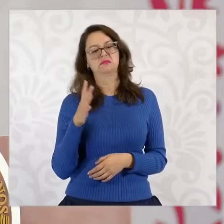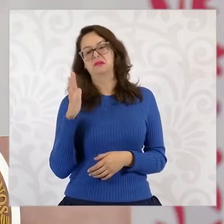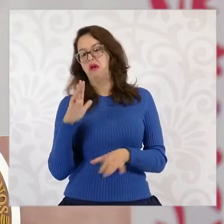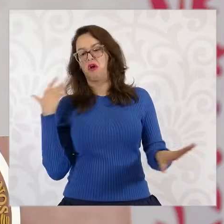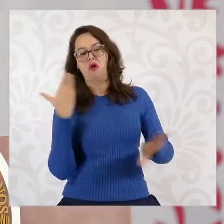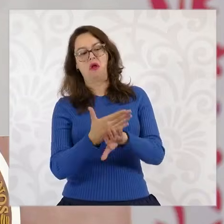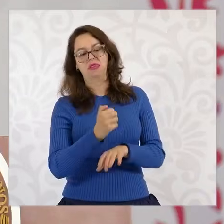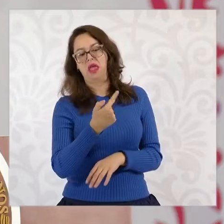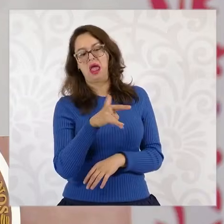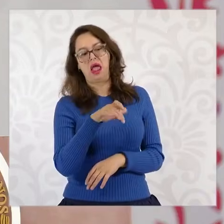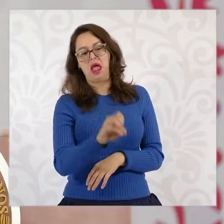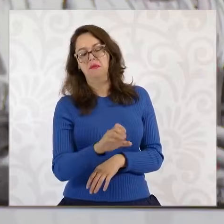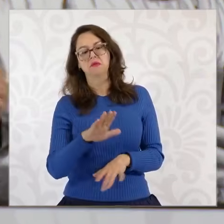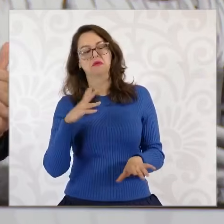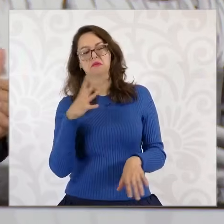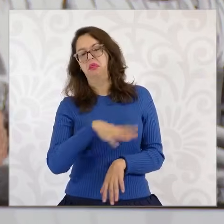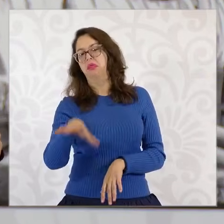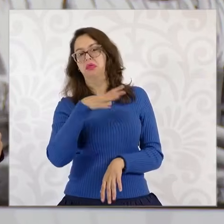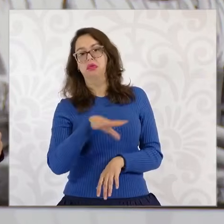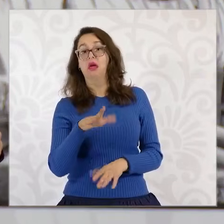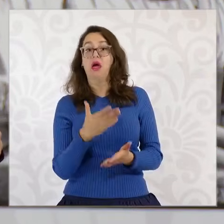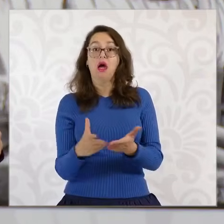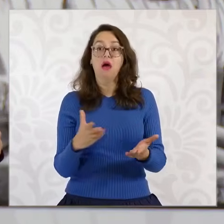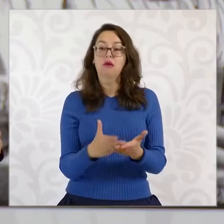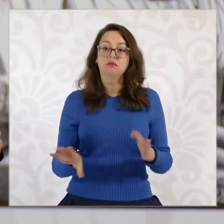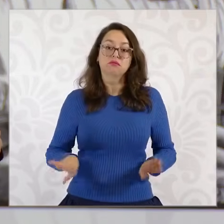presidente López Obrador. Ahora ha sido distinto.